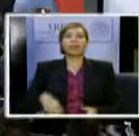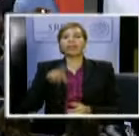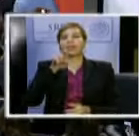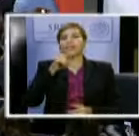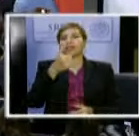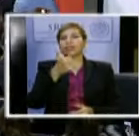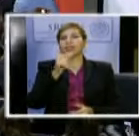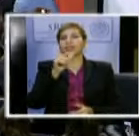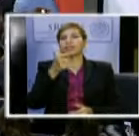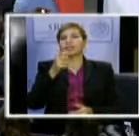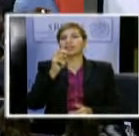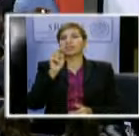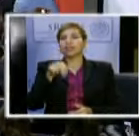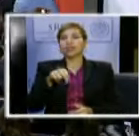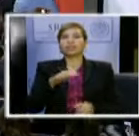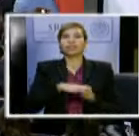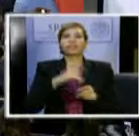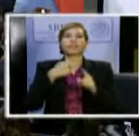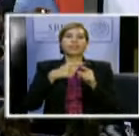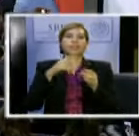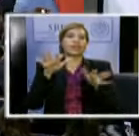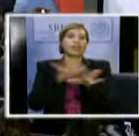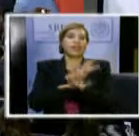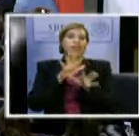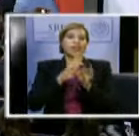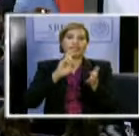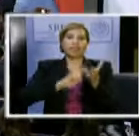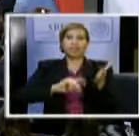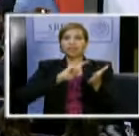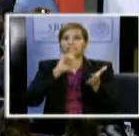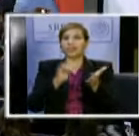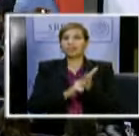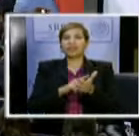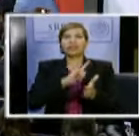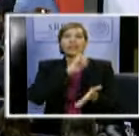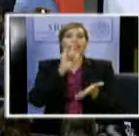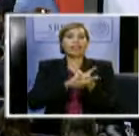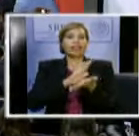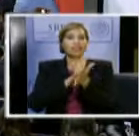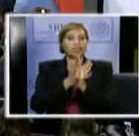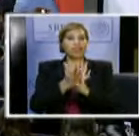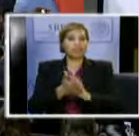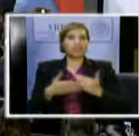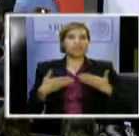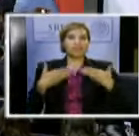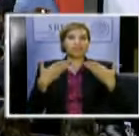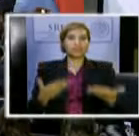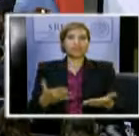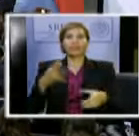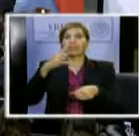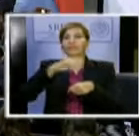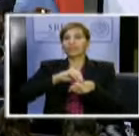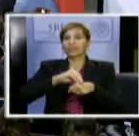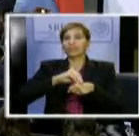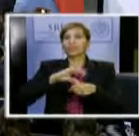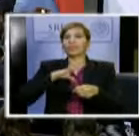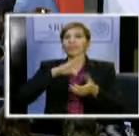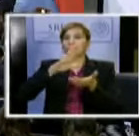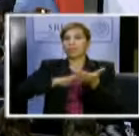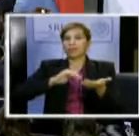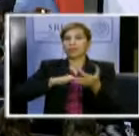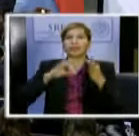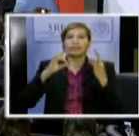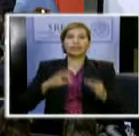que se llama la IRCA, Immigration Reform and Control Act, en donde se legalizan o se pueden documentar